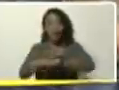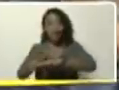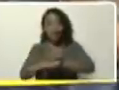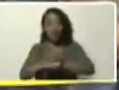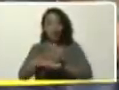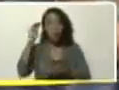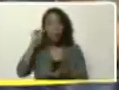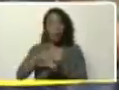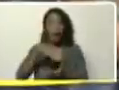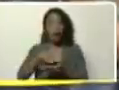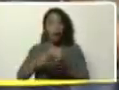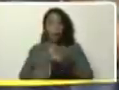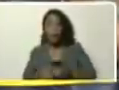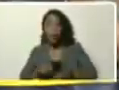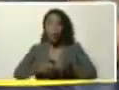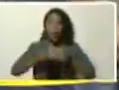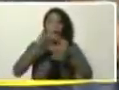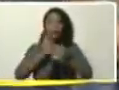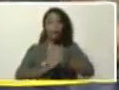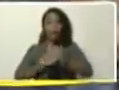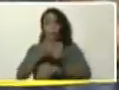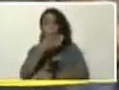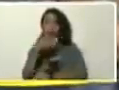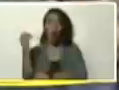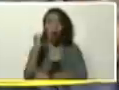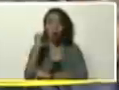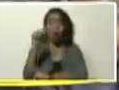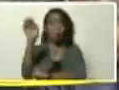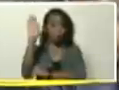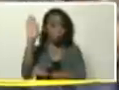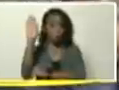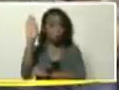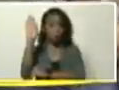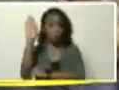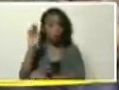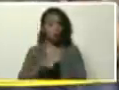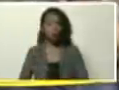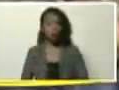de Miranda en la construcción de tiempos mejores? ¿Lo jura?